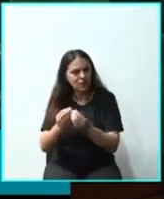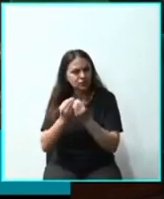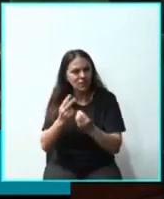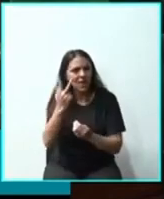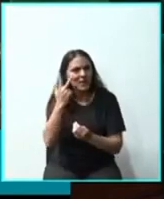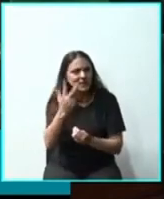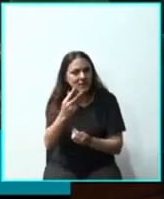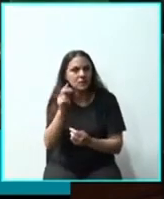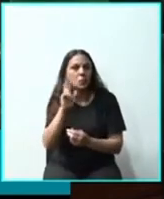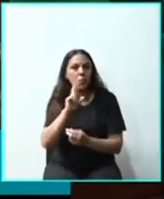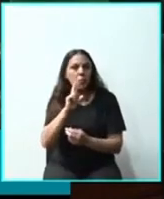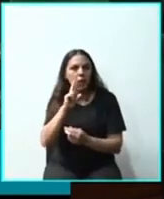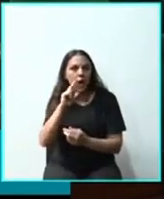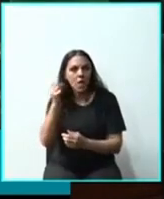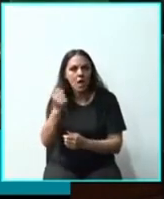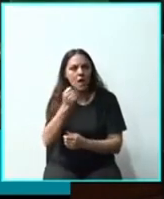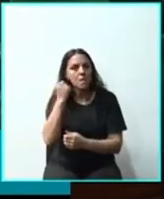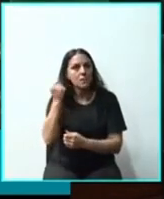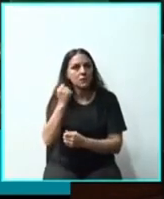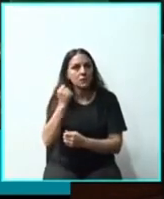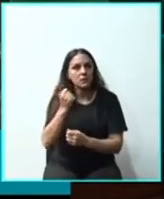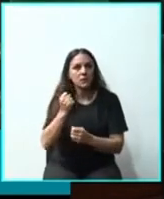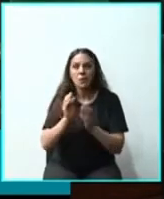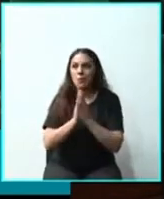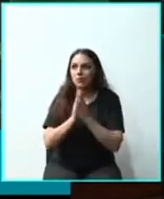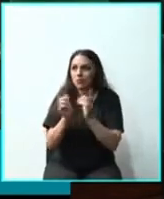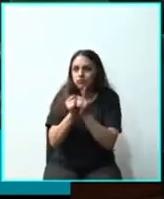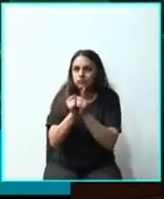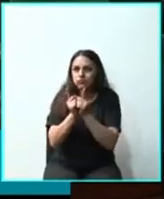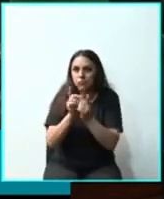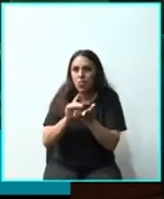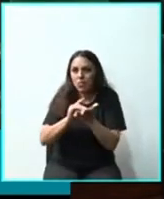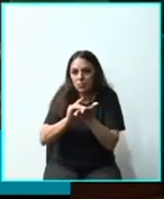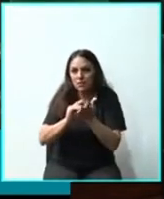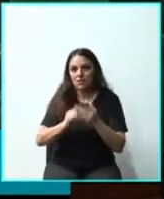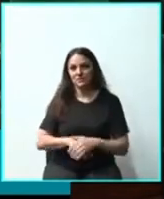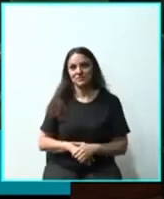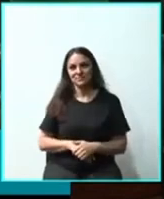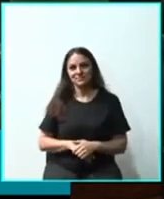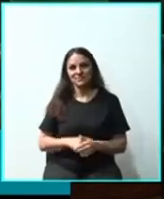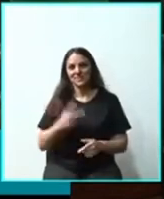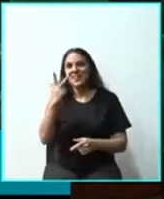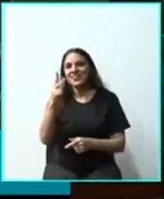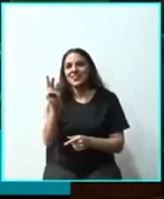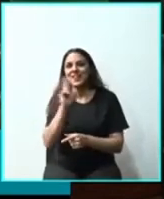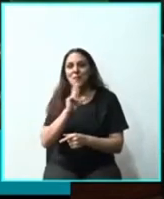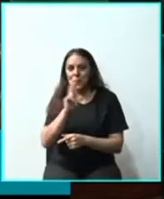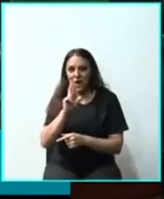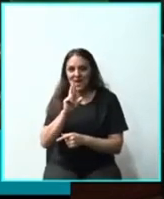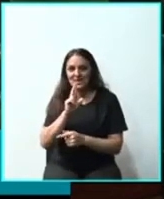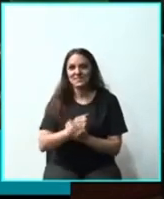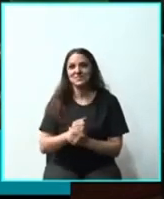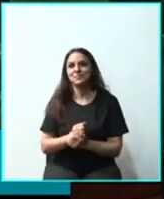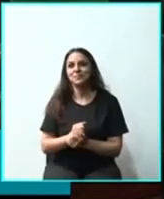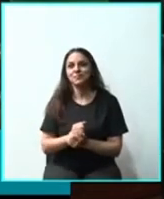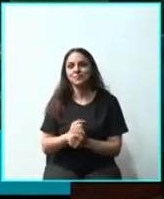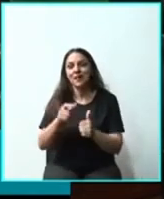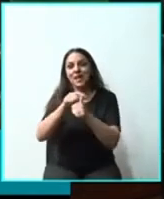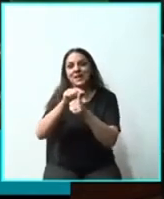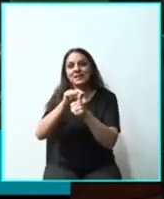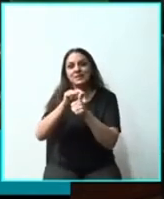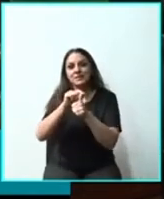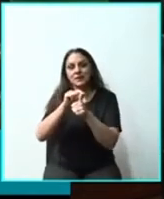Tres mujeres, lo quiero destacar. ¿Y puede ir redondeando, diputado? Sí, por favor. Tres mujeres. La